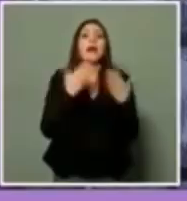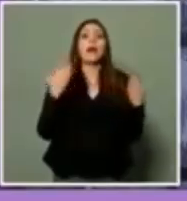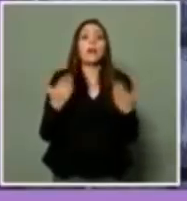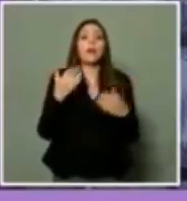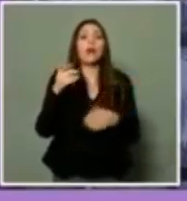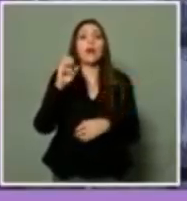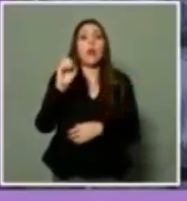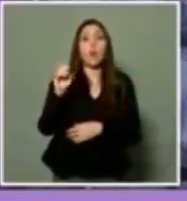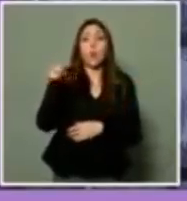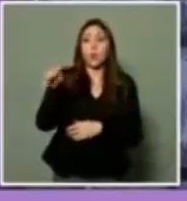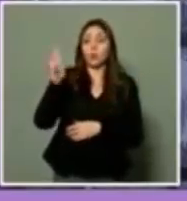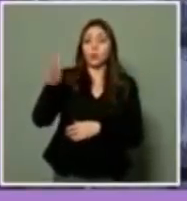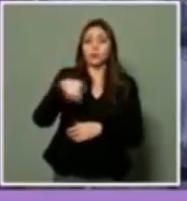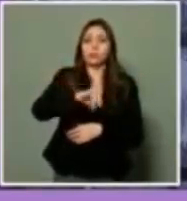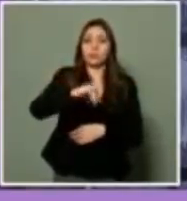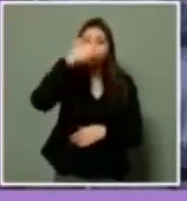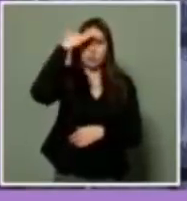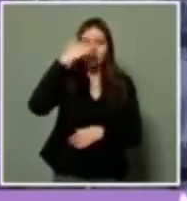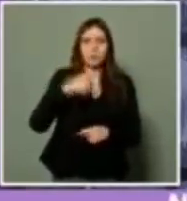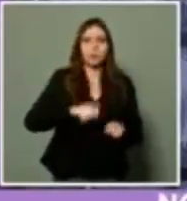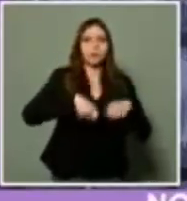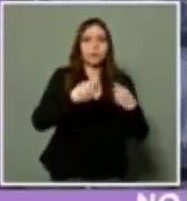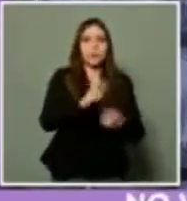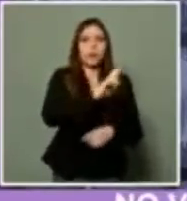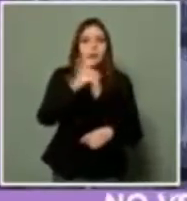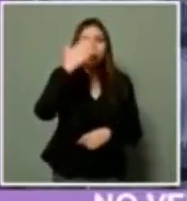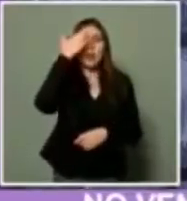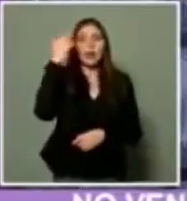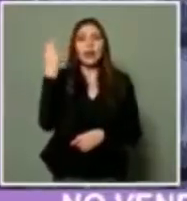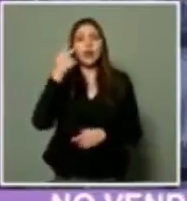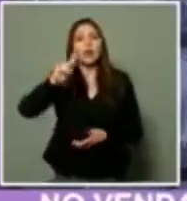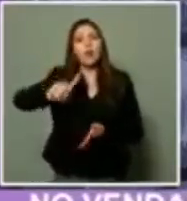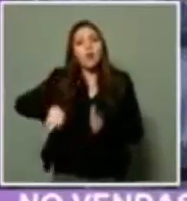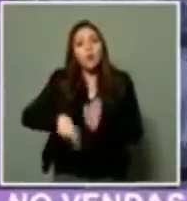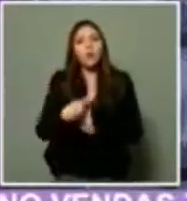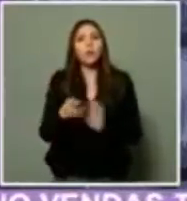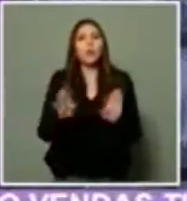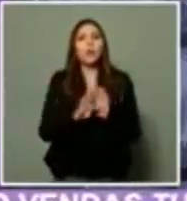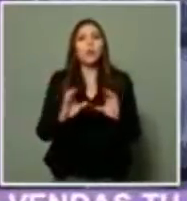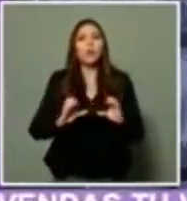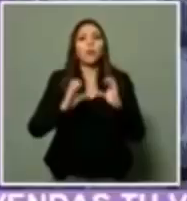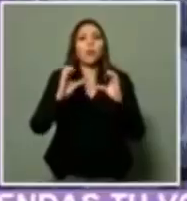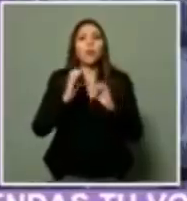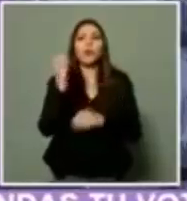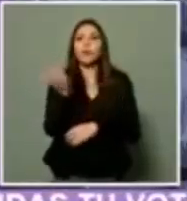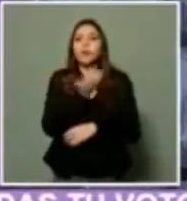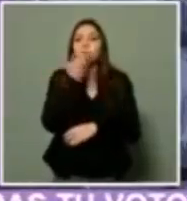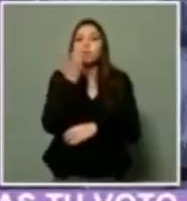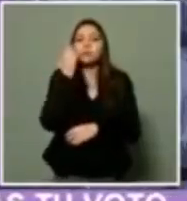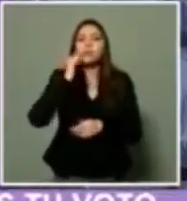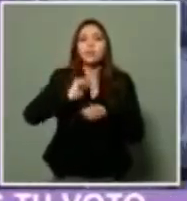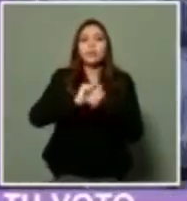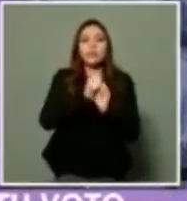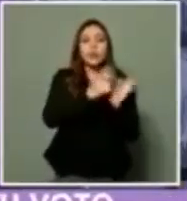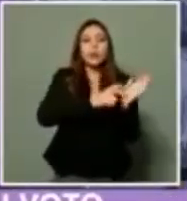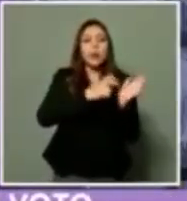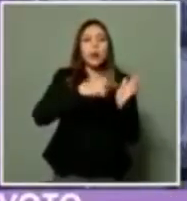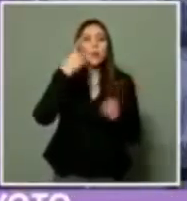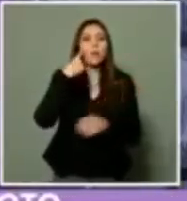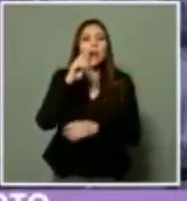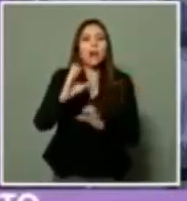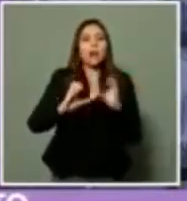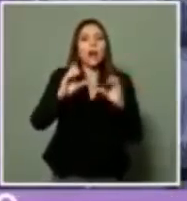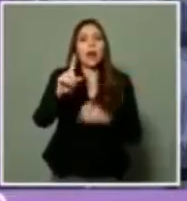quiero decirte que vamos a tener una nueva cultura del agua. Necesito de tu ayuda. En casa vamos a